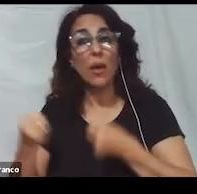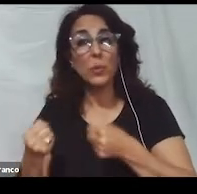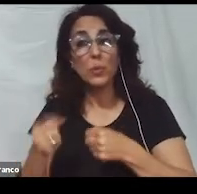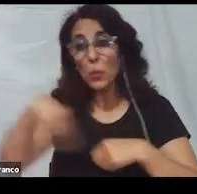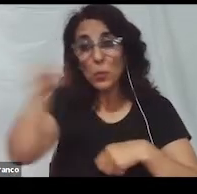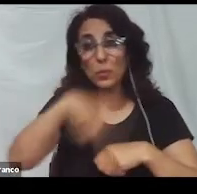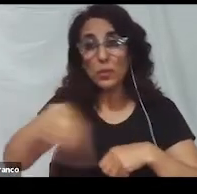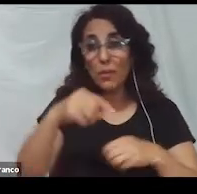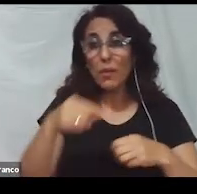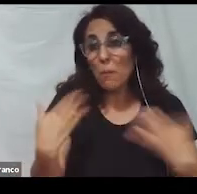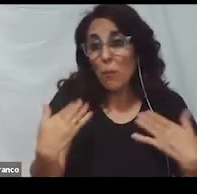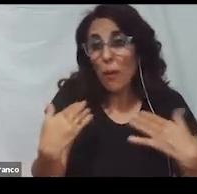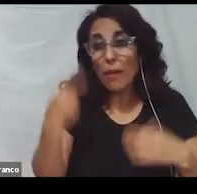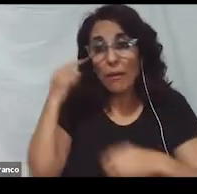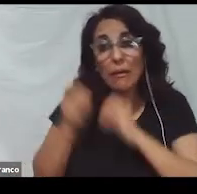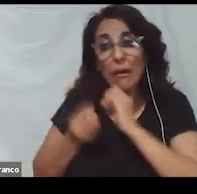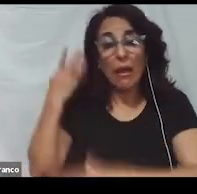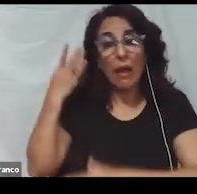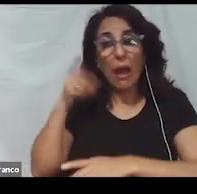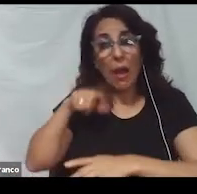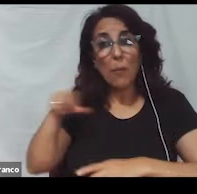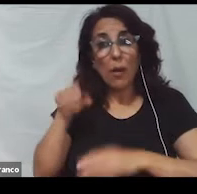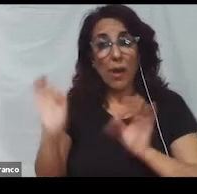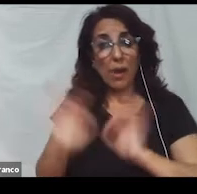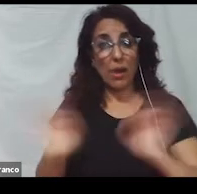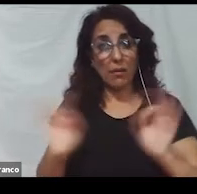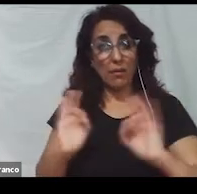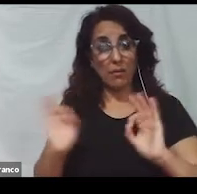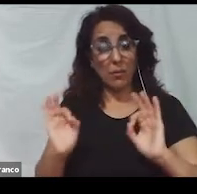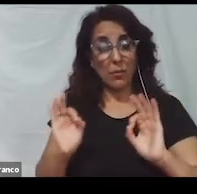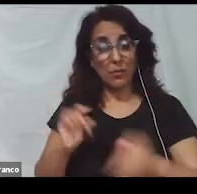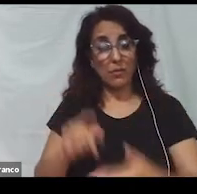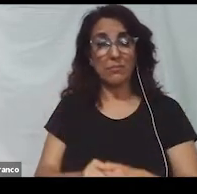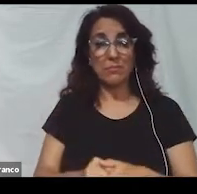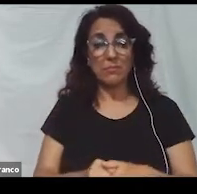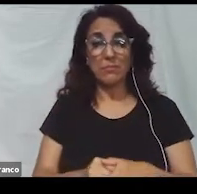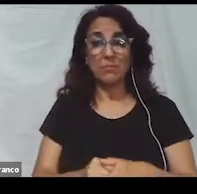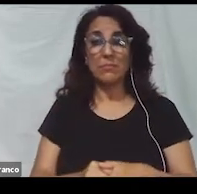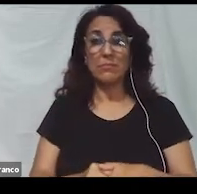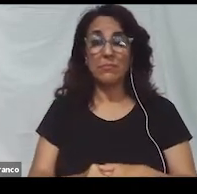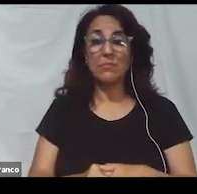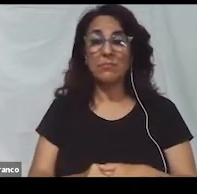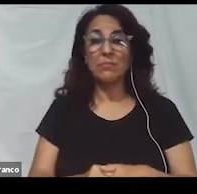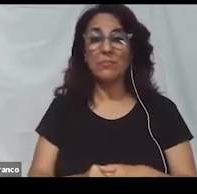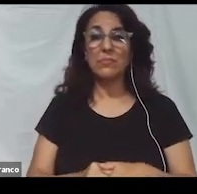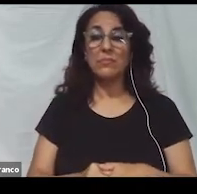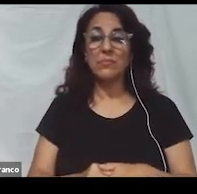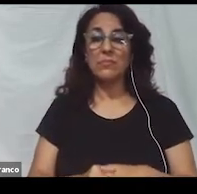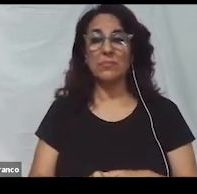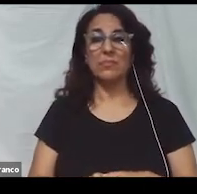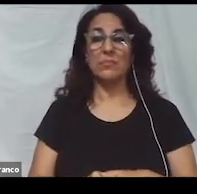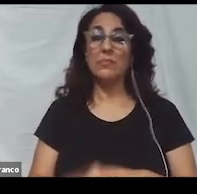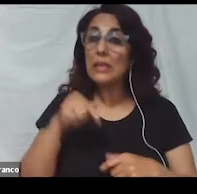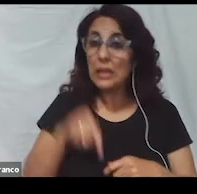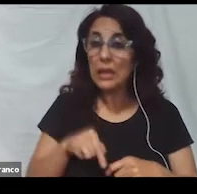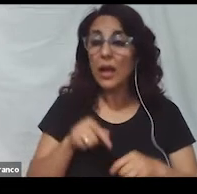qué? Porque ustedes pueden crear botones que visualmente no se ven, ¿ok? Con esta técnica.